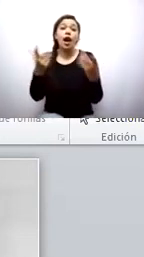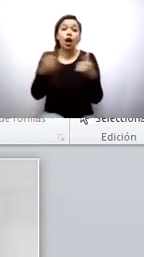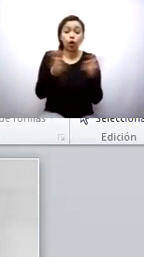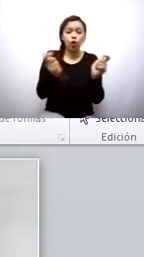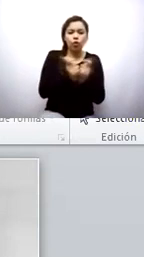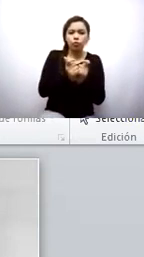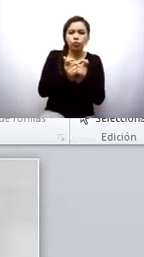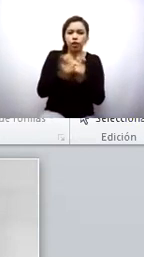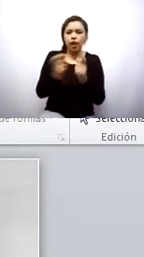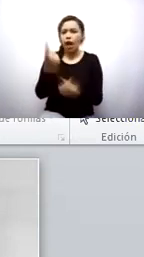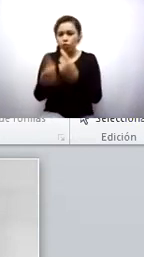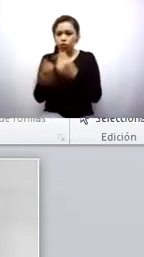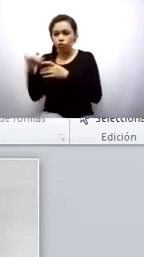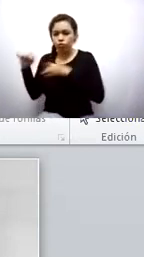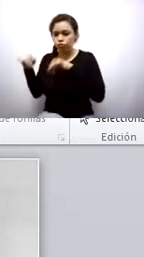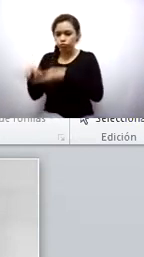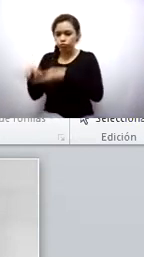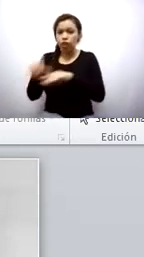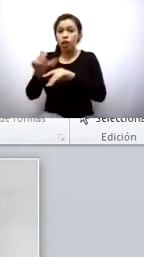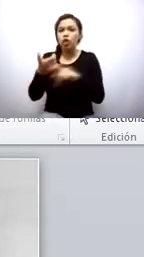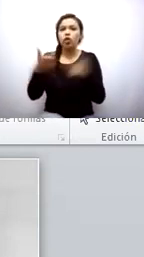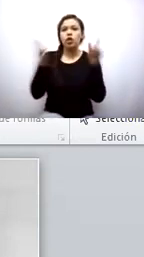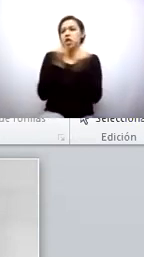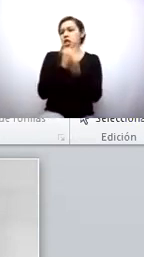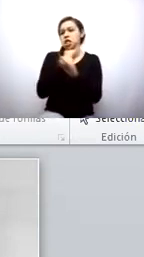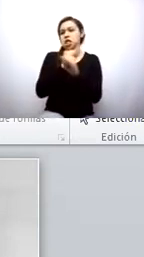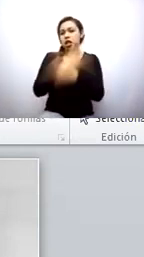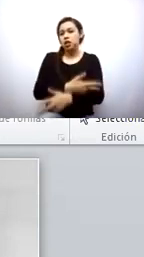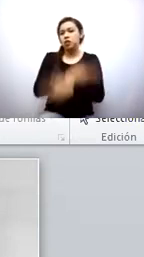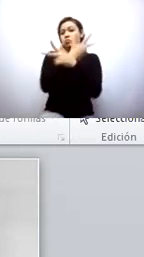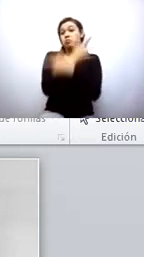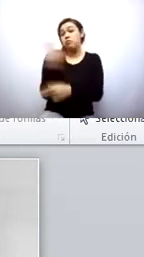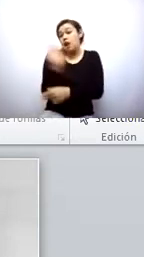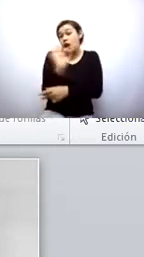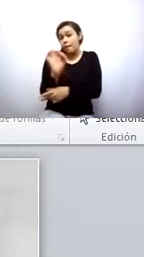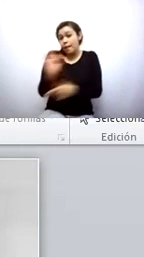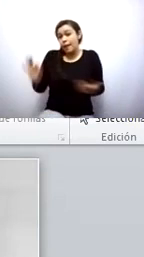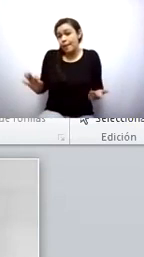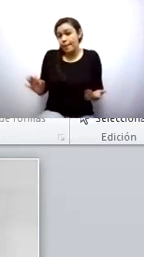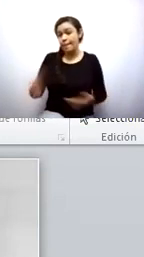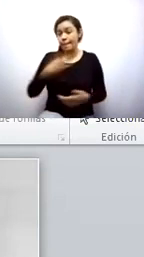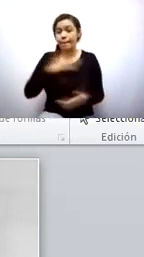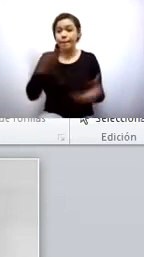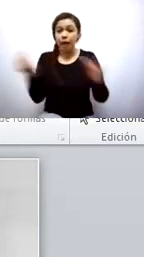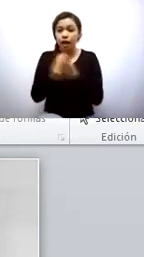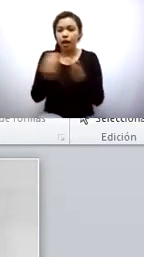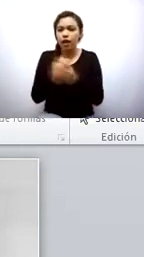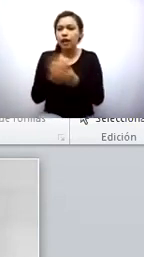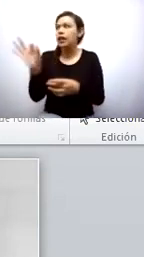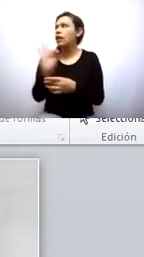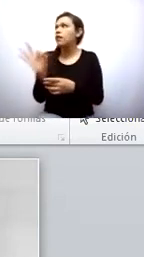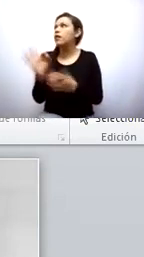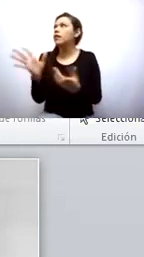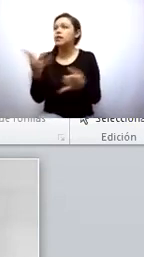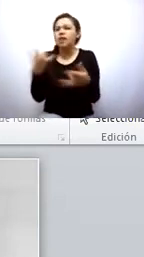¿no? Hay que ir vislumbrando, por ejemplo, esa posibilidad de que en mi clase tal vez de